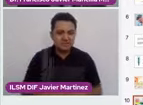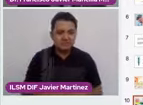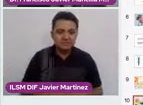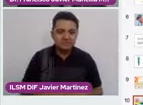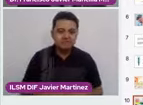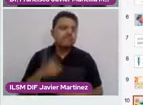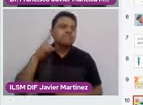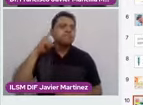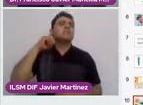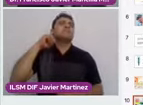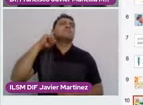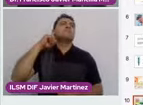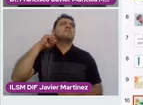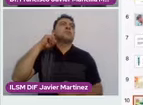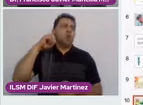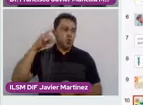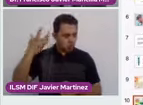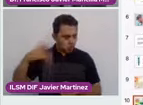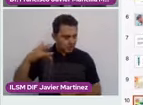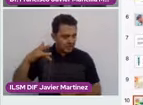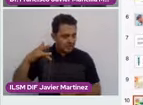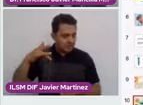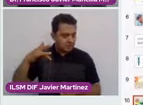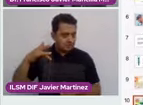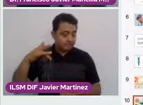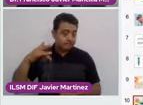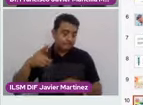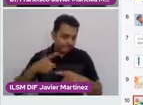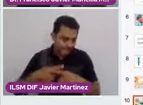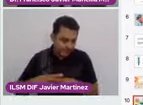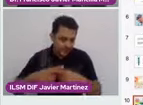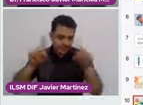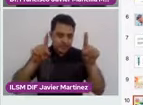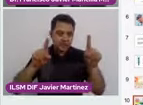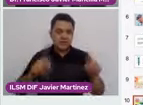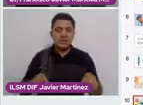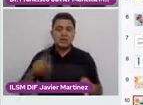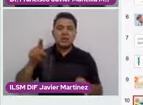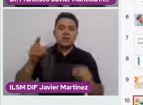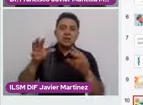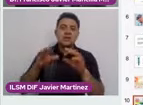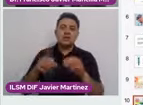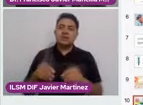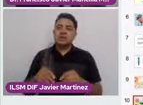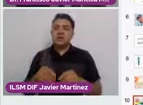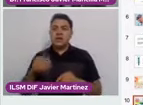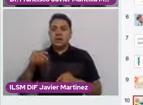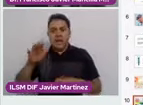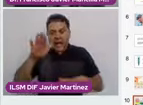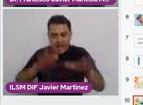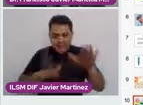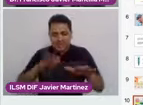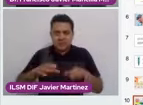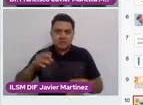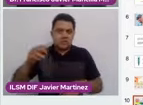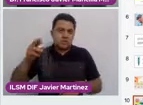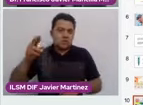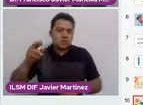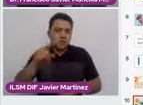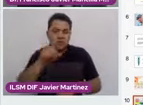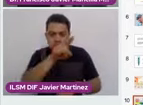oído también tiene su manera muy particular de decir me estoy dañando. Y es a través de la aparición de un zumbido y esta